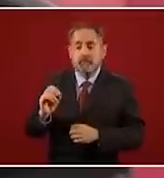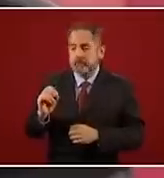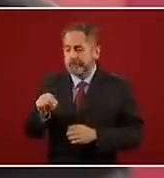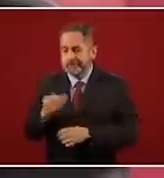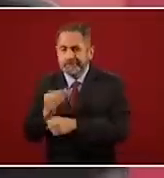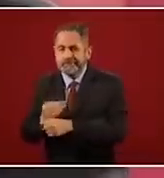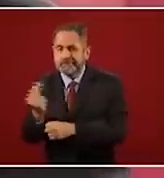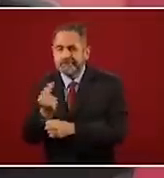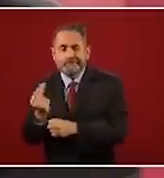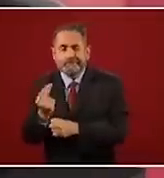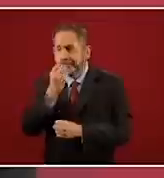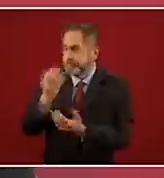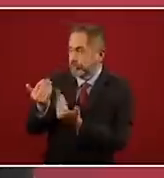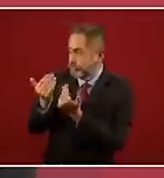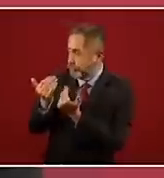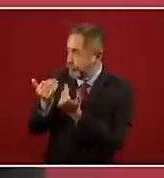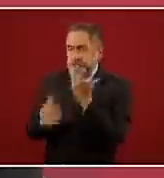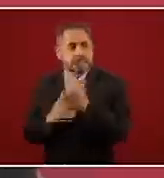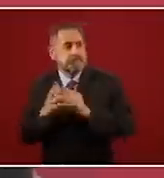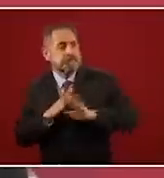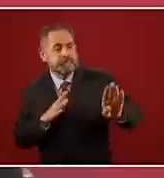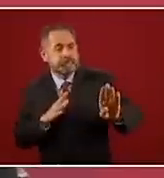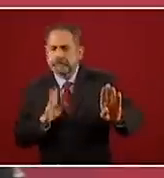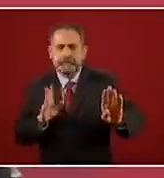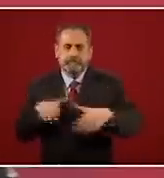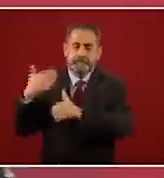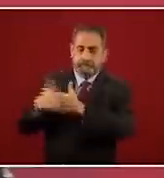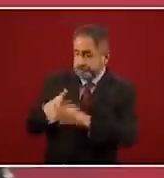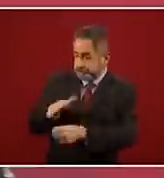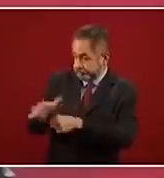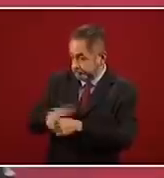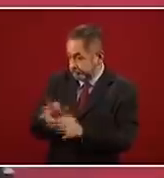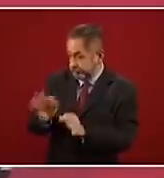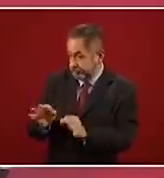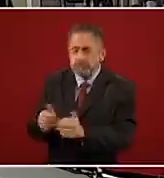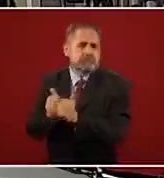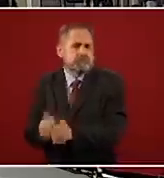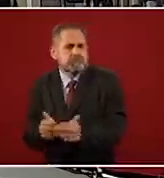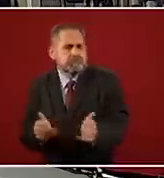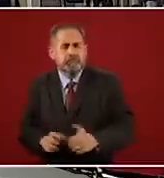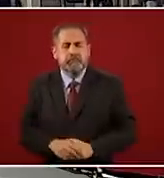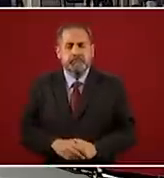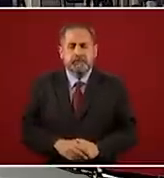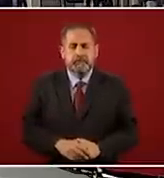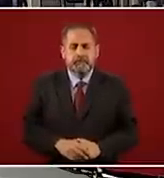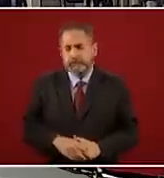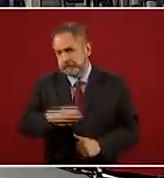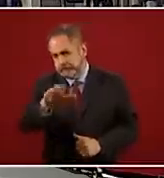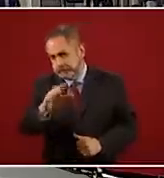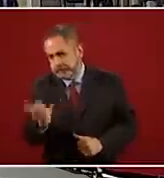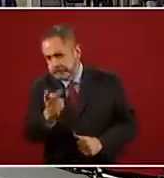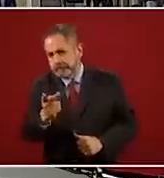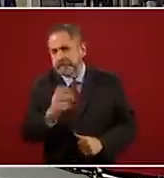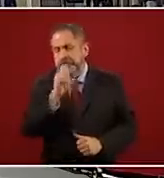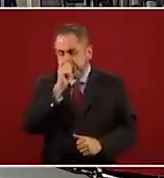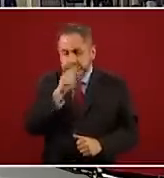necesidad tienen que salir a buscarse la vida. Y también sobre esta información que se da